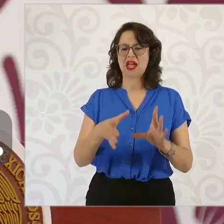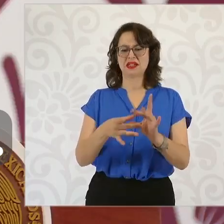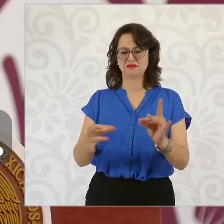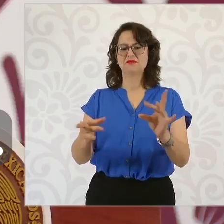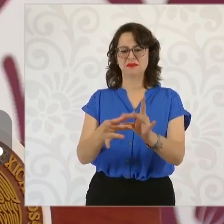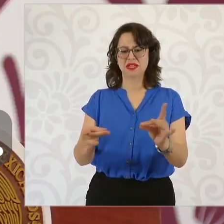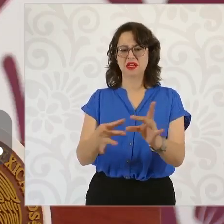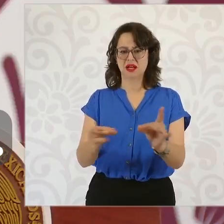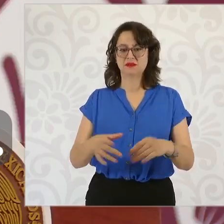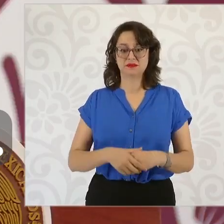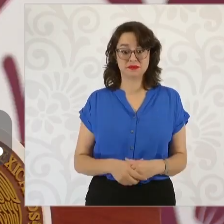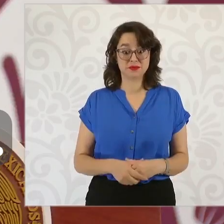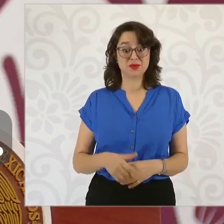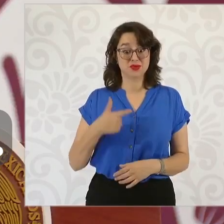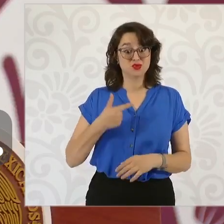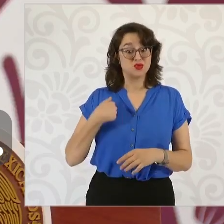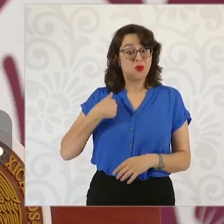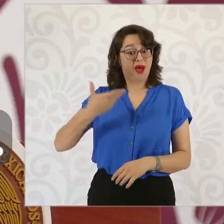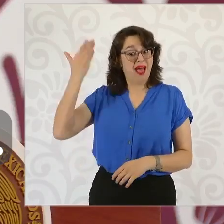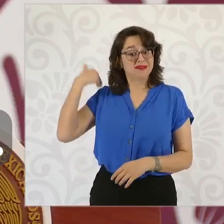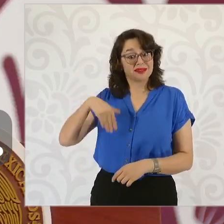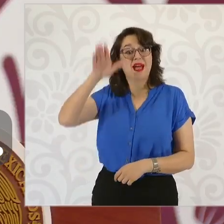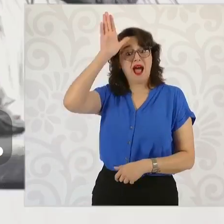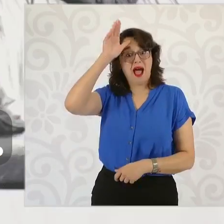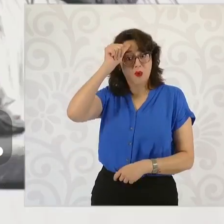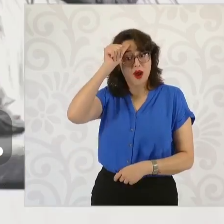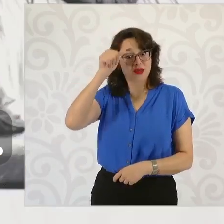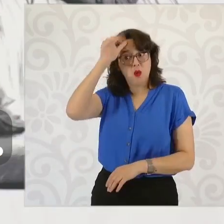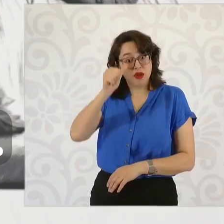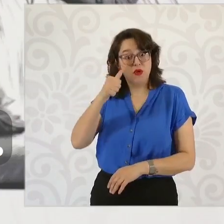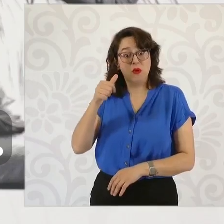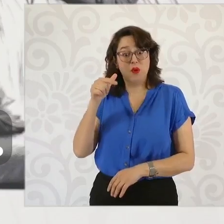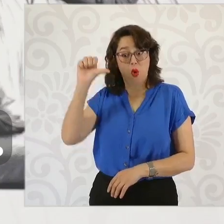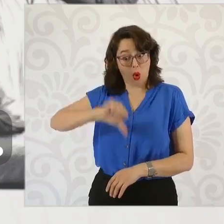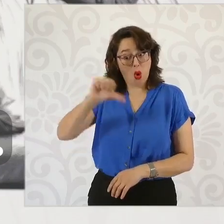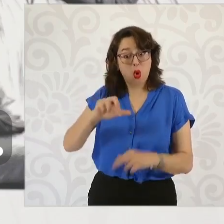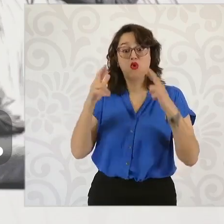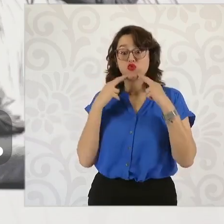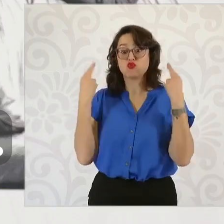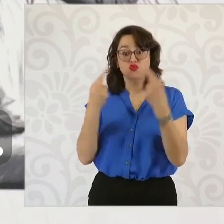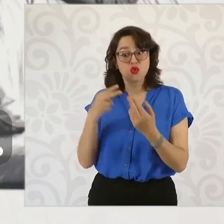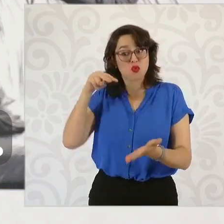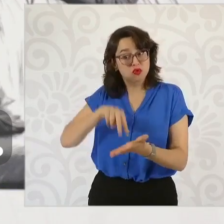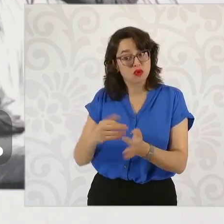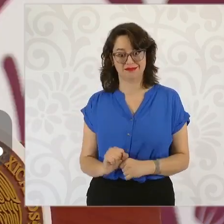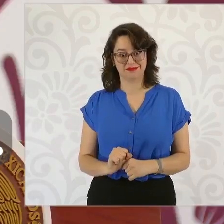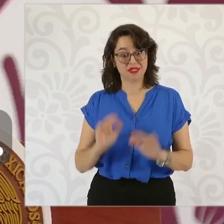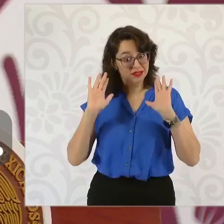Esa reunión estaba acordada desde hace días. Es decir, no tendrían por qué